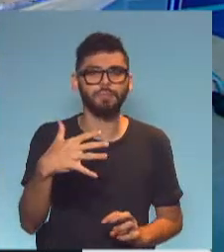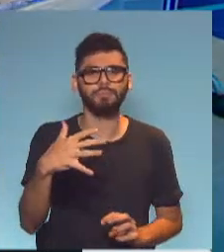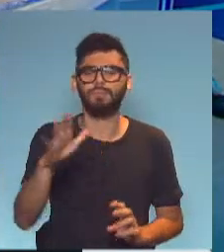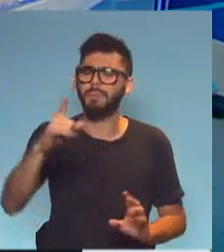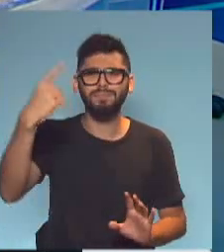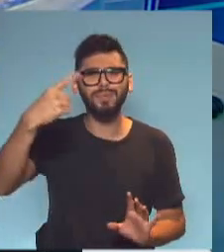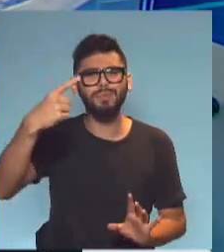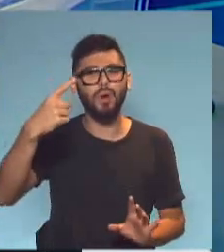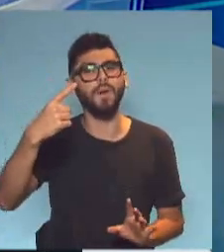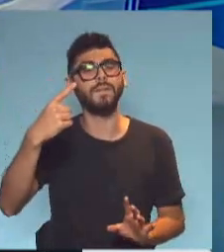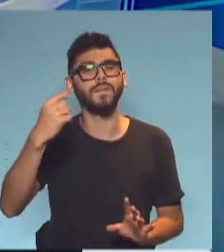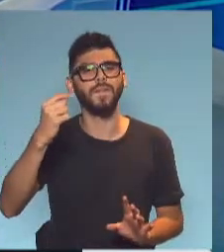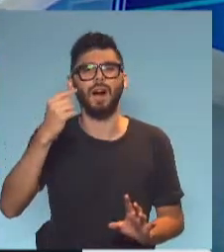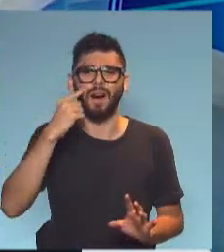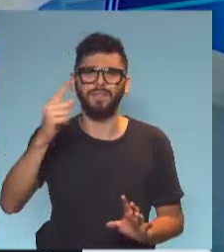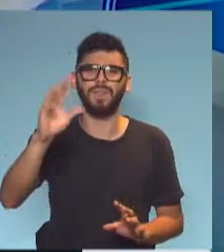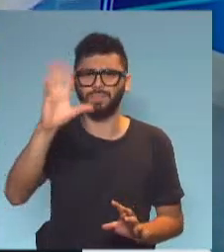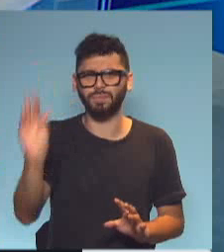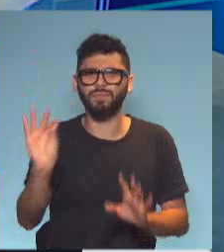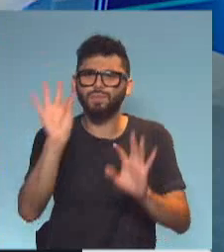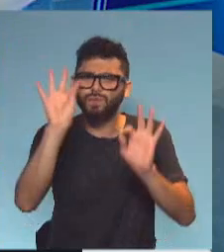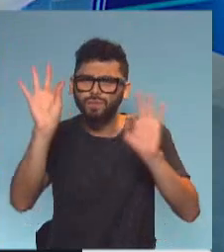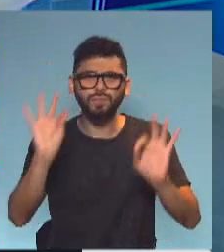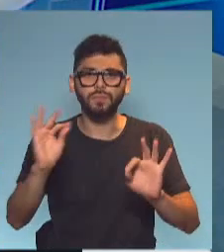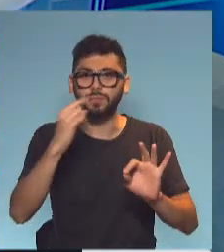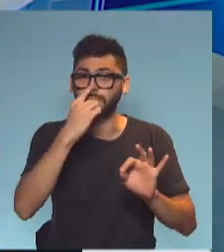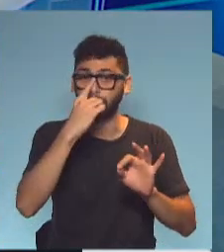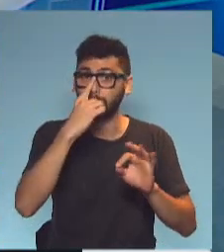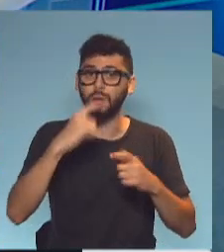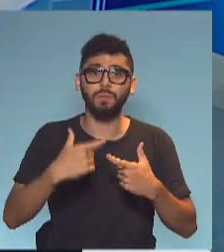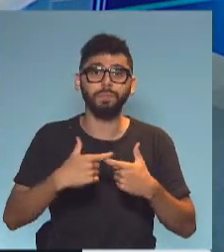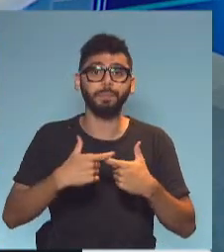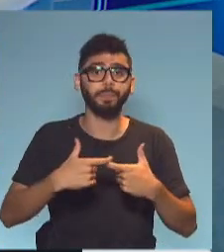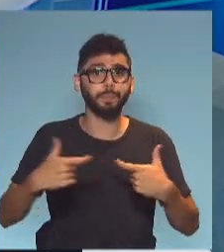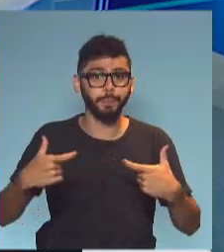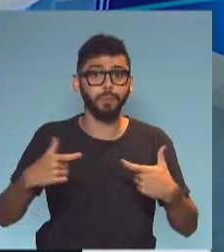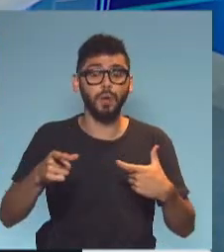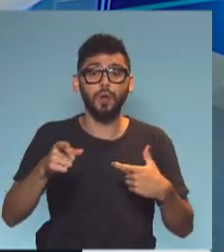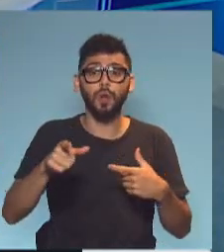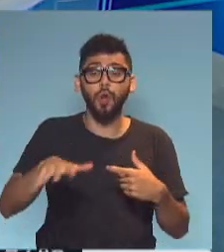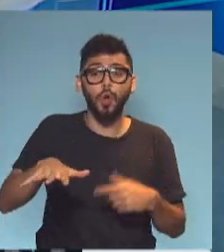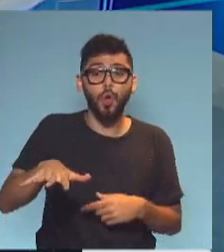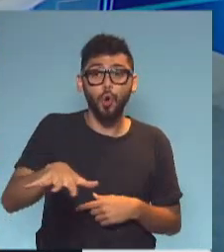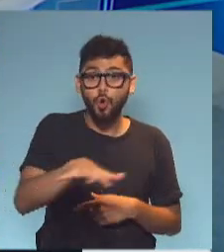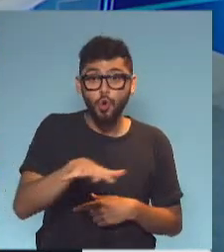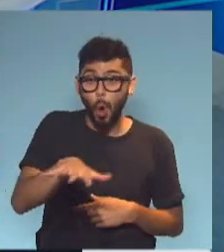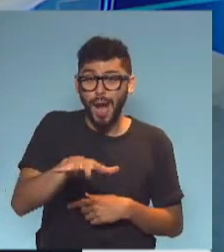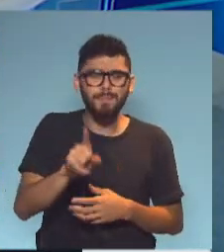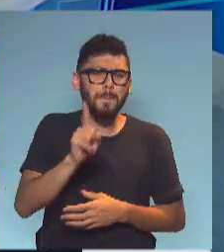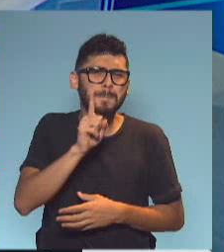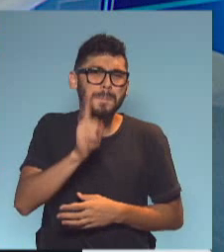que hay que saber es cómo ha crecido, empecemos a ver las placas que tenemos, lo primero que hay que saber es cómo ha crecido la cantidad de distritos en alto